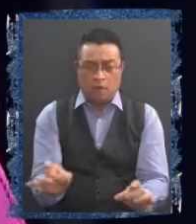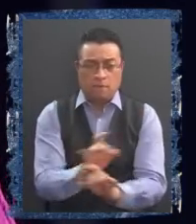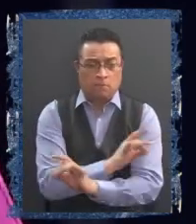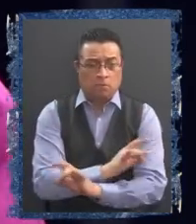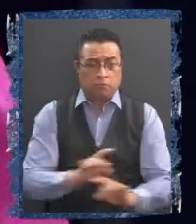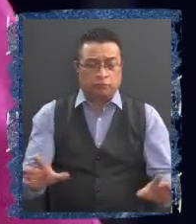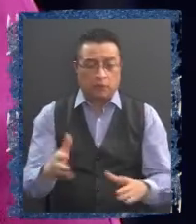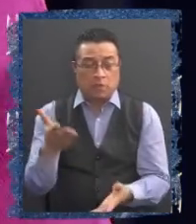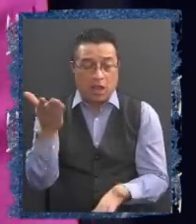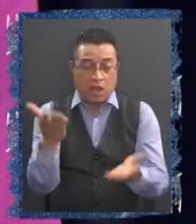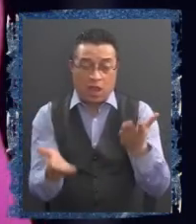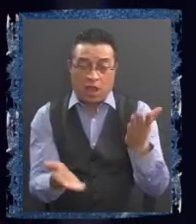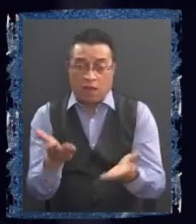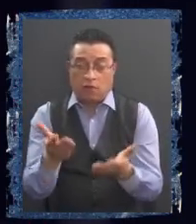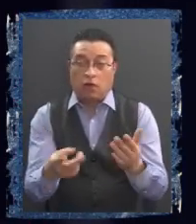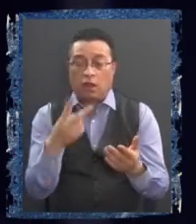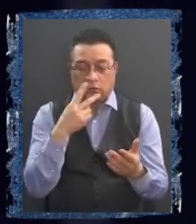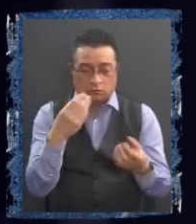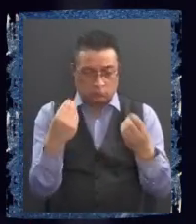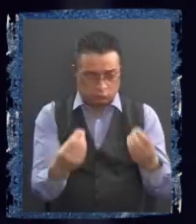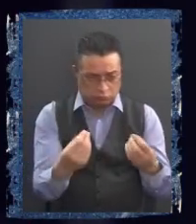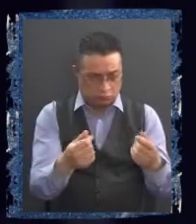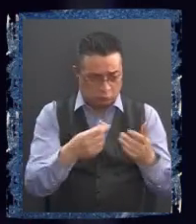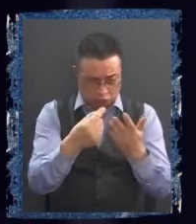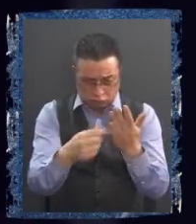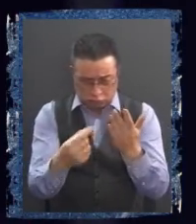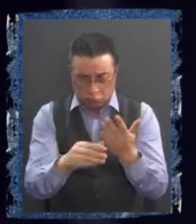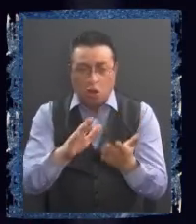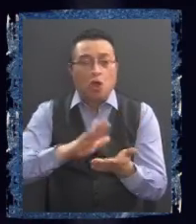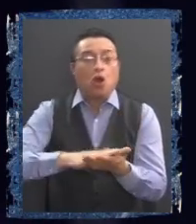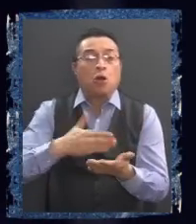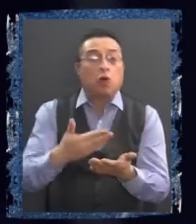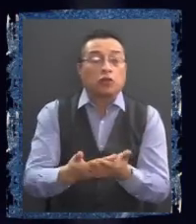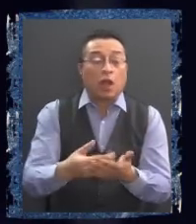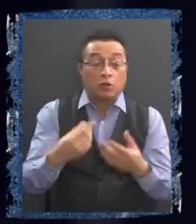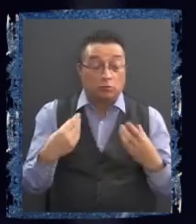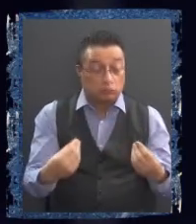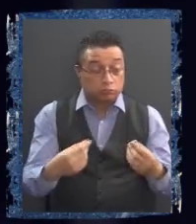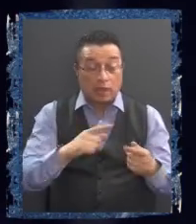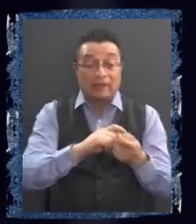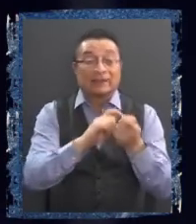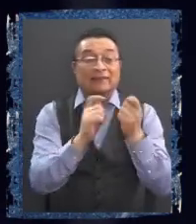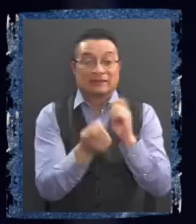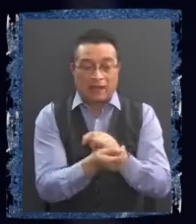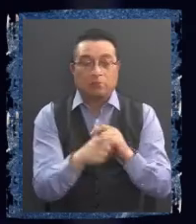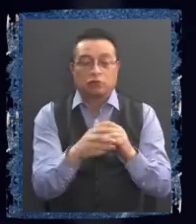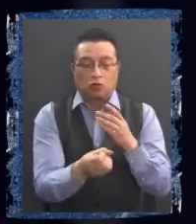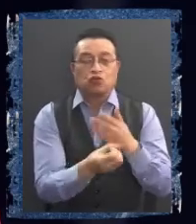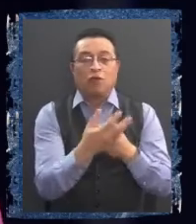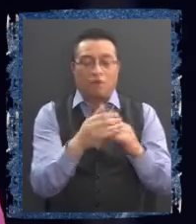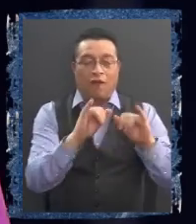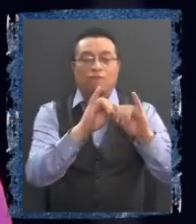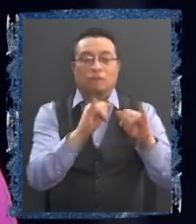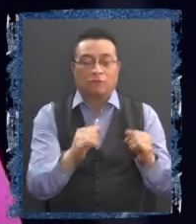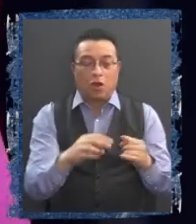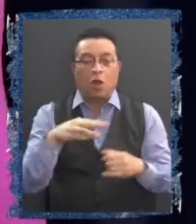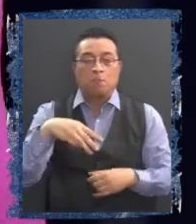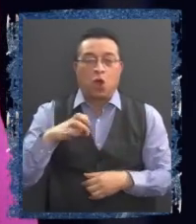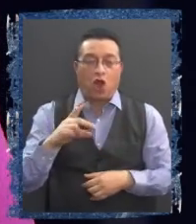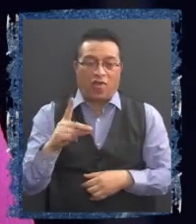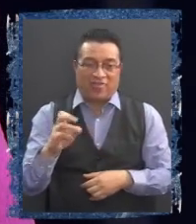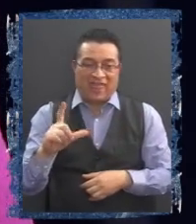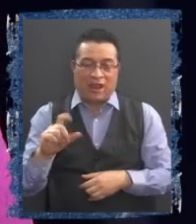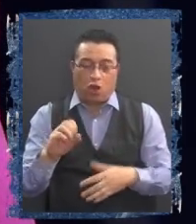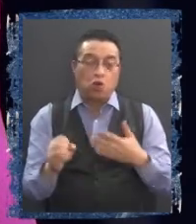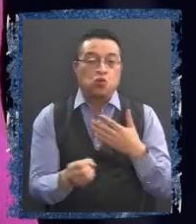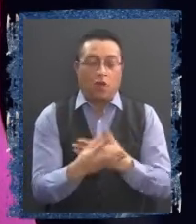Ya. evaluar y medir, ¿no es cierto?, el impacto que va a tener este nuevo modelo, que a mí no me cabe ninguna duda